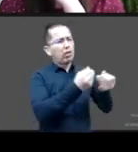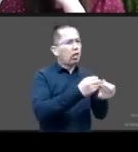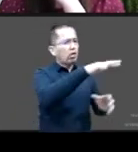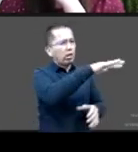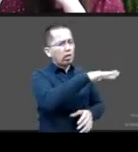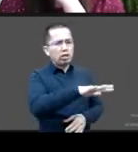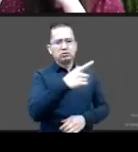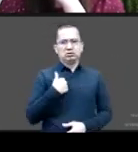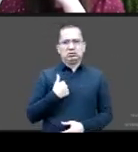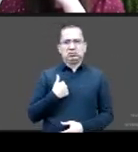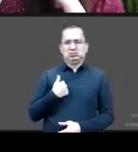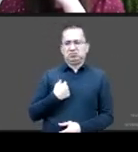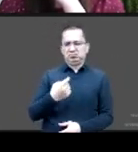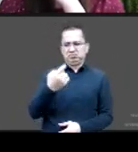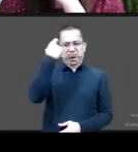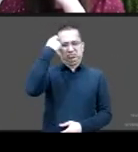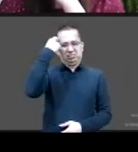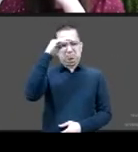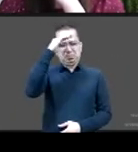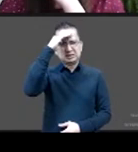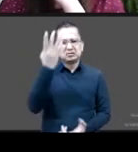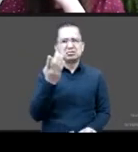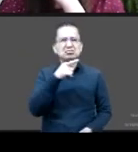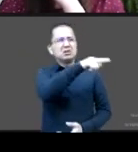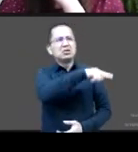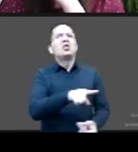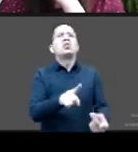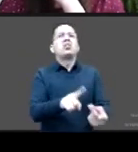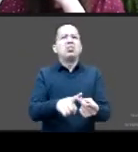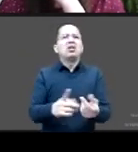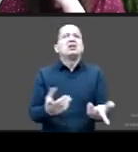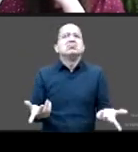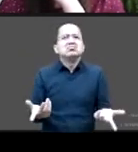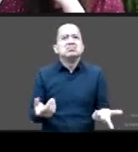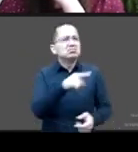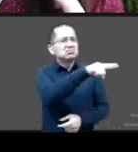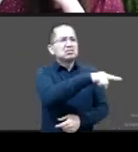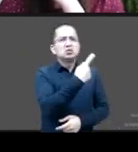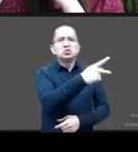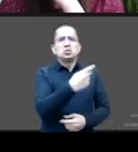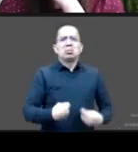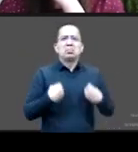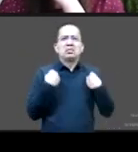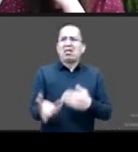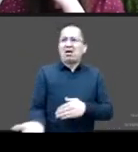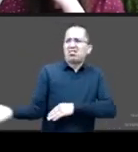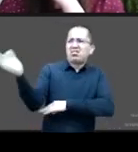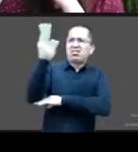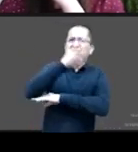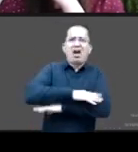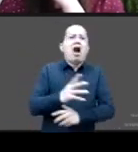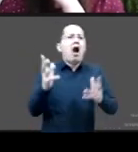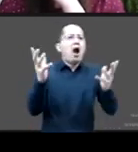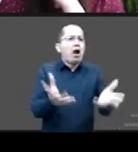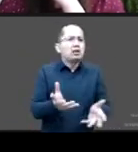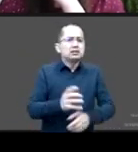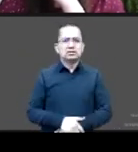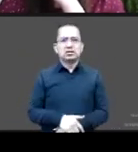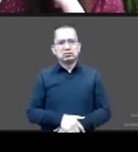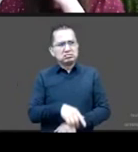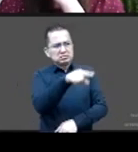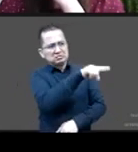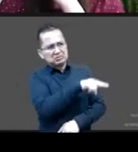¿qué hacen durante el día? ¿cómo es su dinámica de vida? ¿no? mientras hablamos de los jóvenes